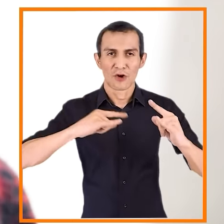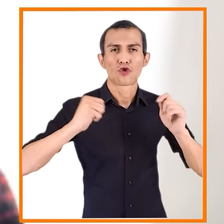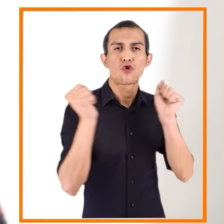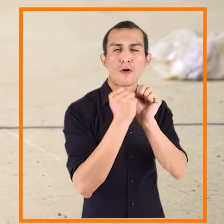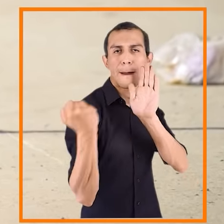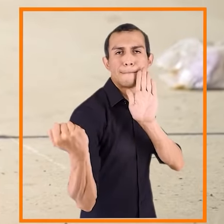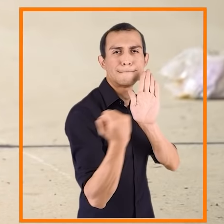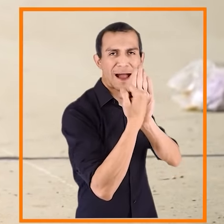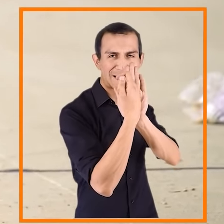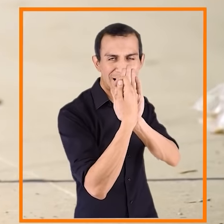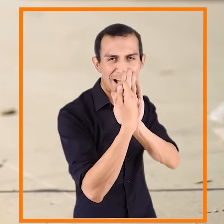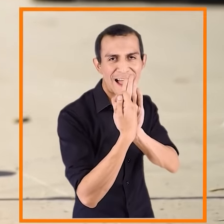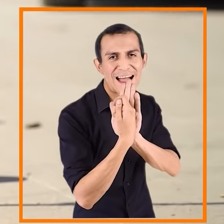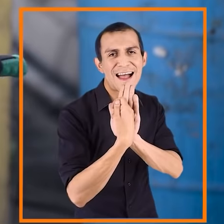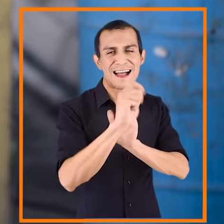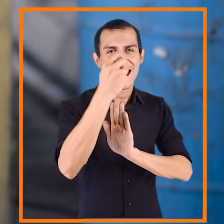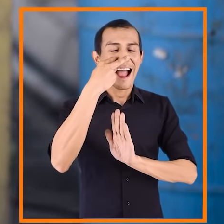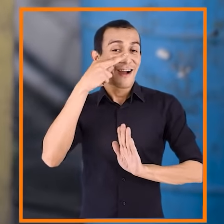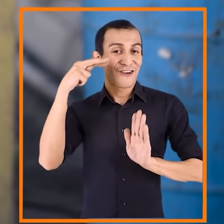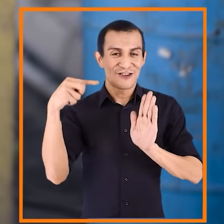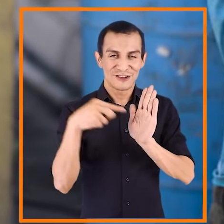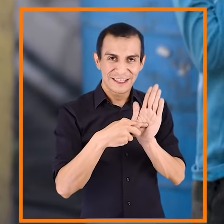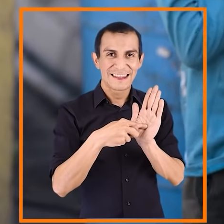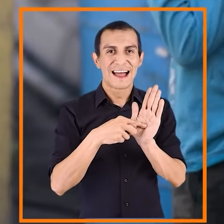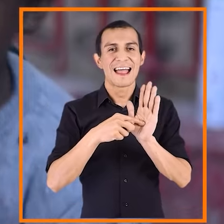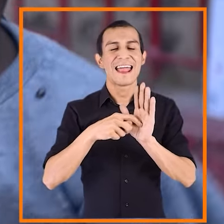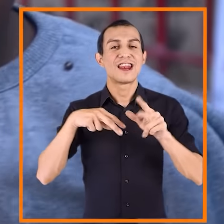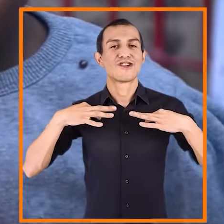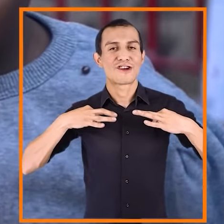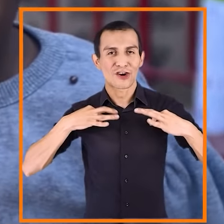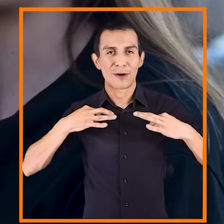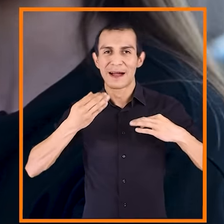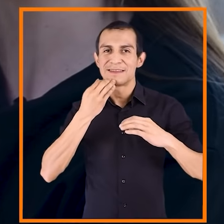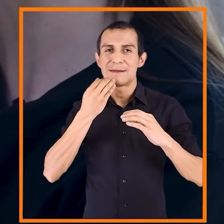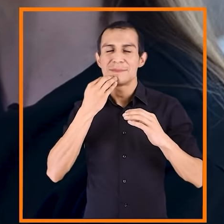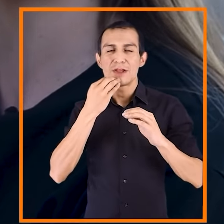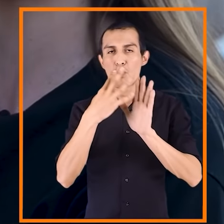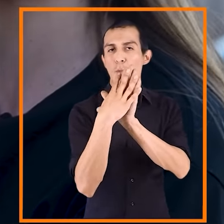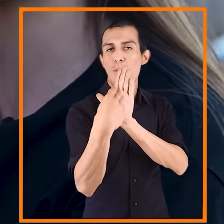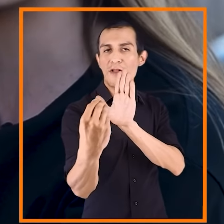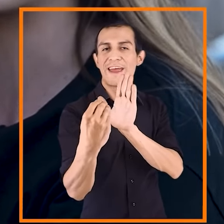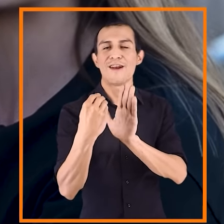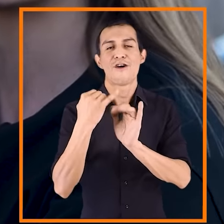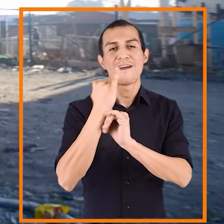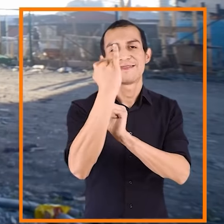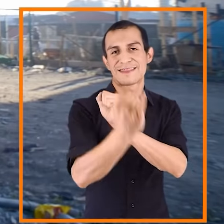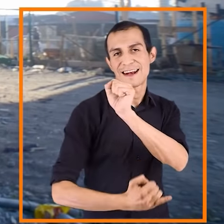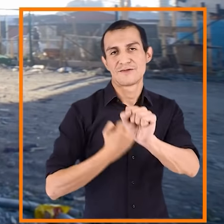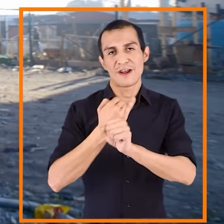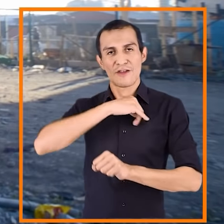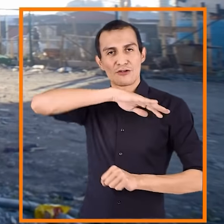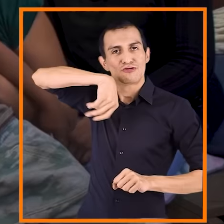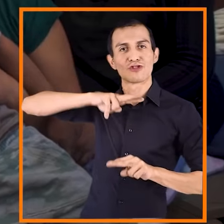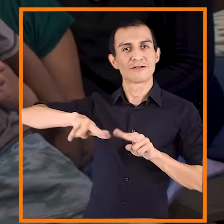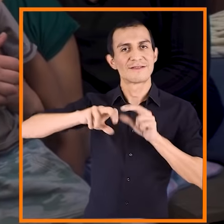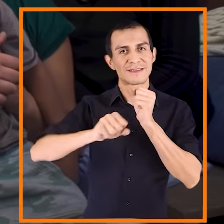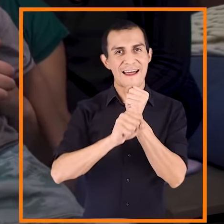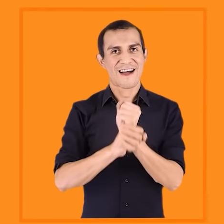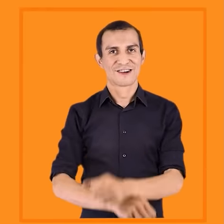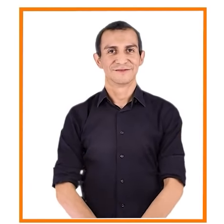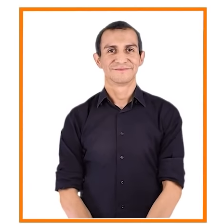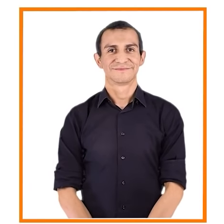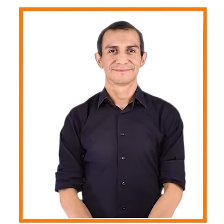marca reconocida de la categoría de vestuario y bueno, siendo también referente a nivel nacional en lo que hacemos.